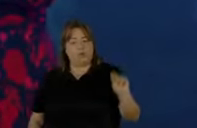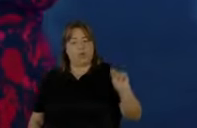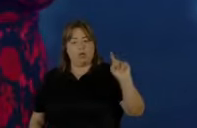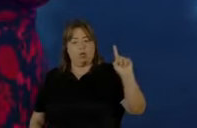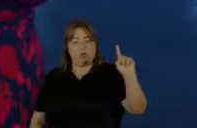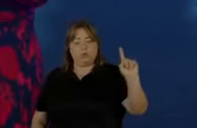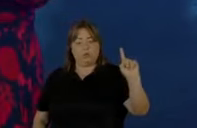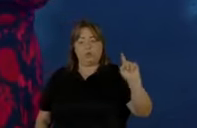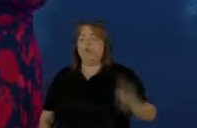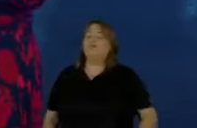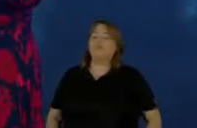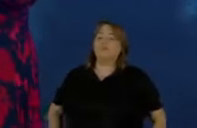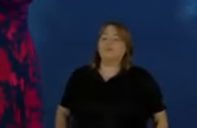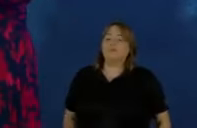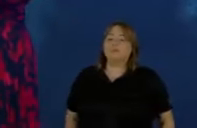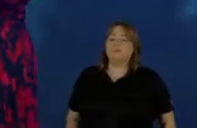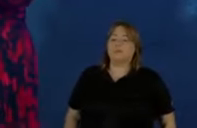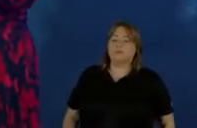1.